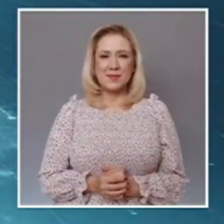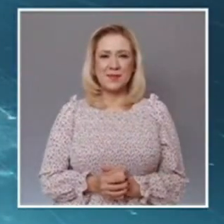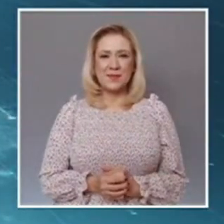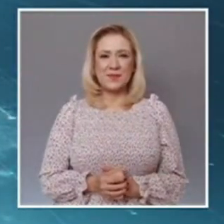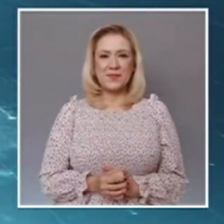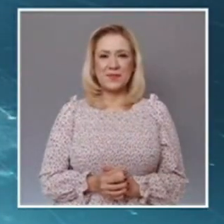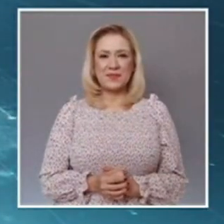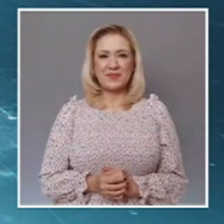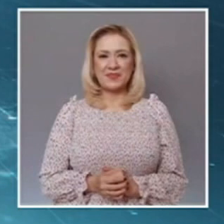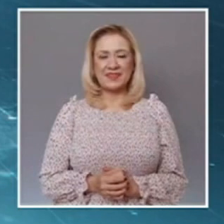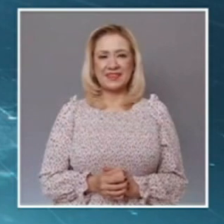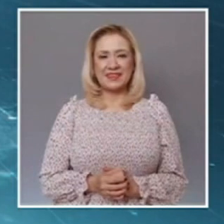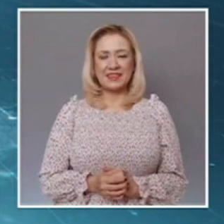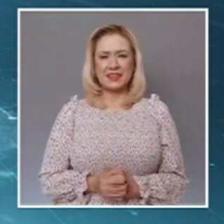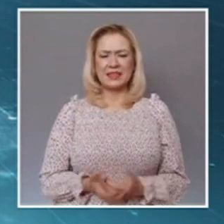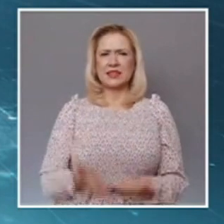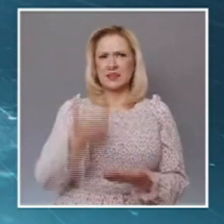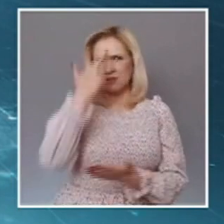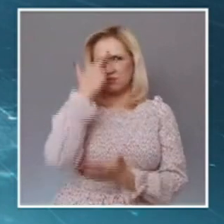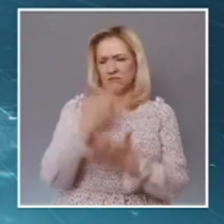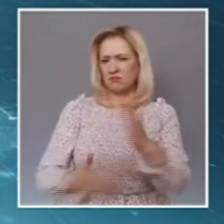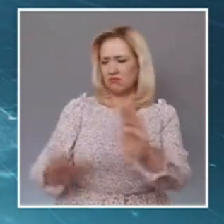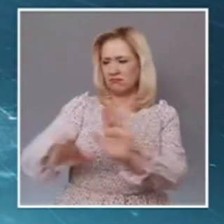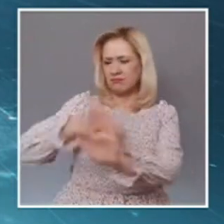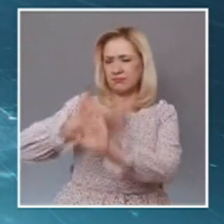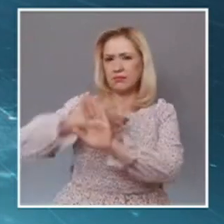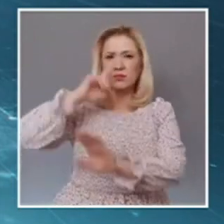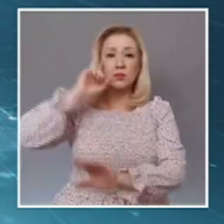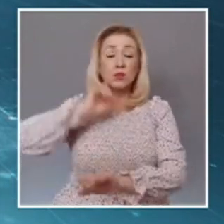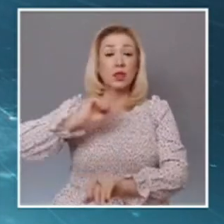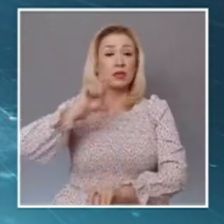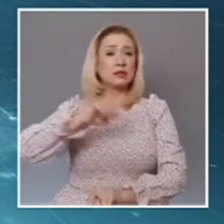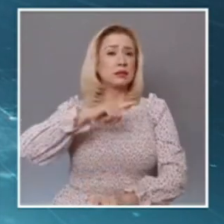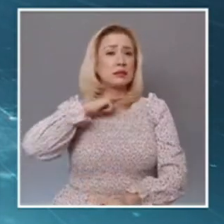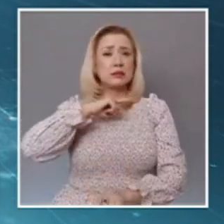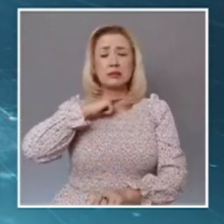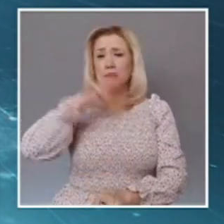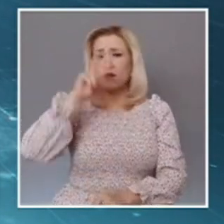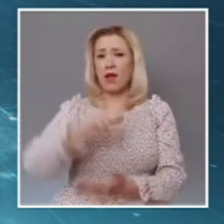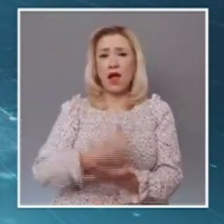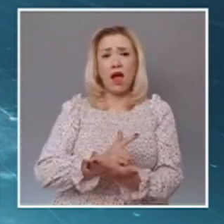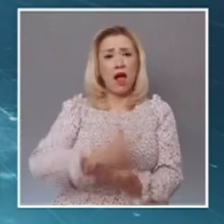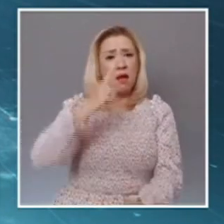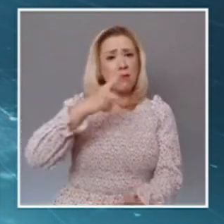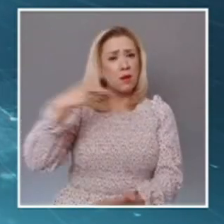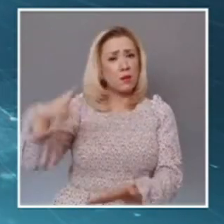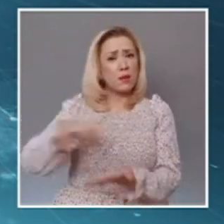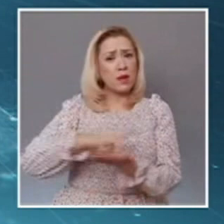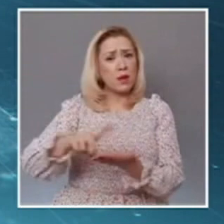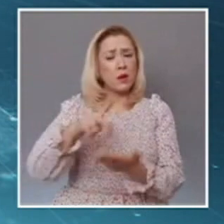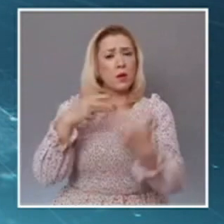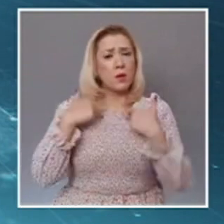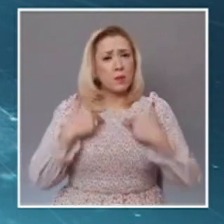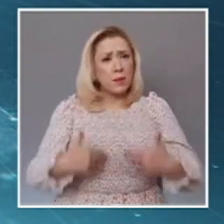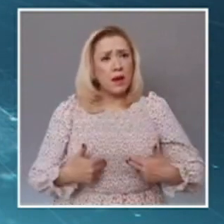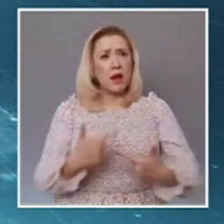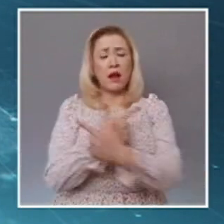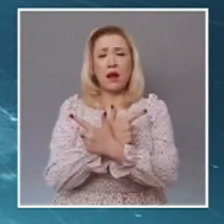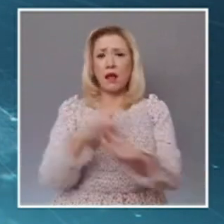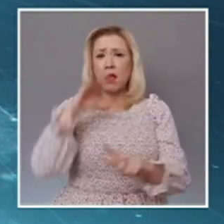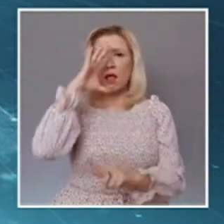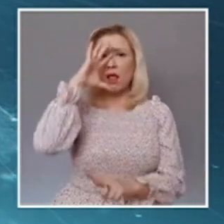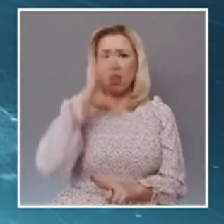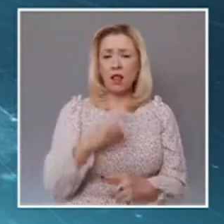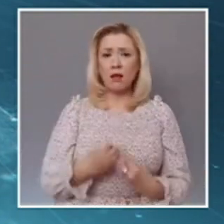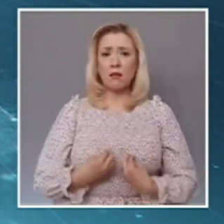La violencia contra las mujeres es una amenaza grave a los derechos humanos y libertades, aseguró la ministra presidenta